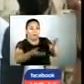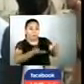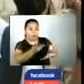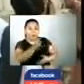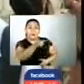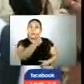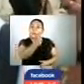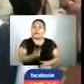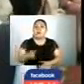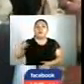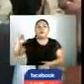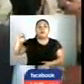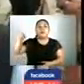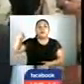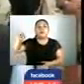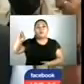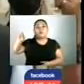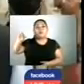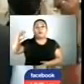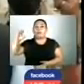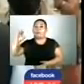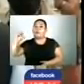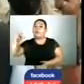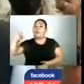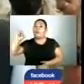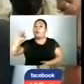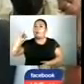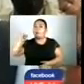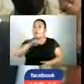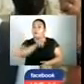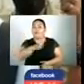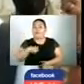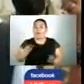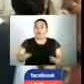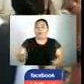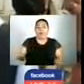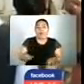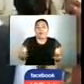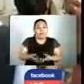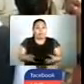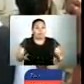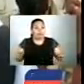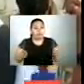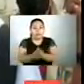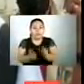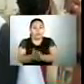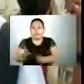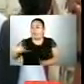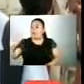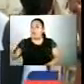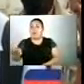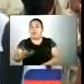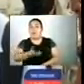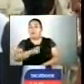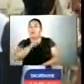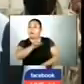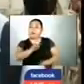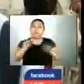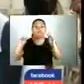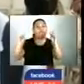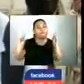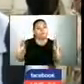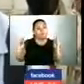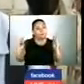el señor Erick Caranza, y nos decía pues de que él no esté en sus manos para resolver el problema de nosotros. Entonces, en ese sentido,